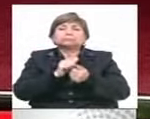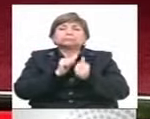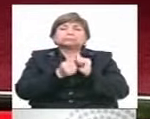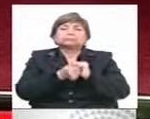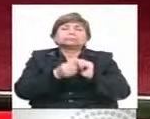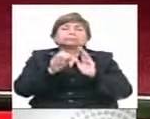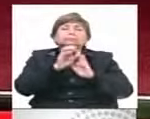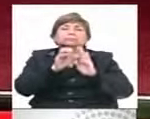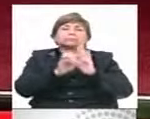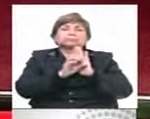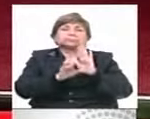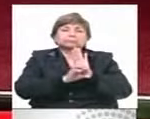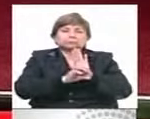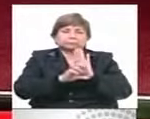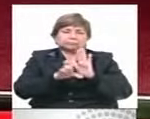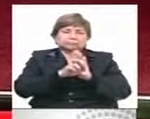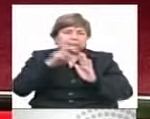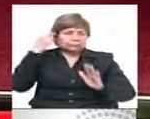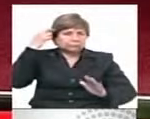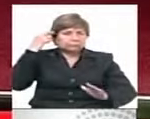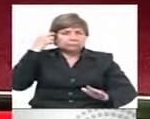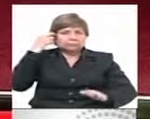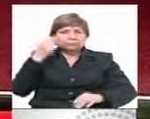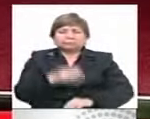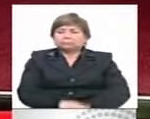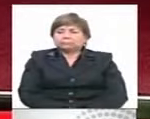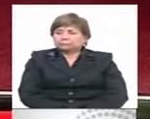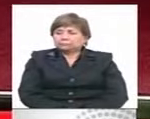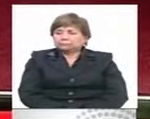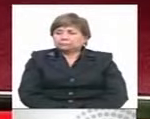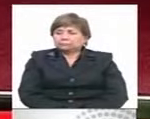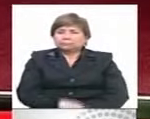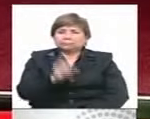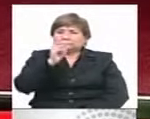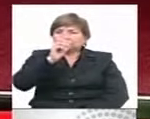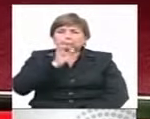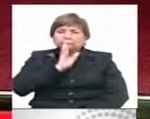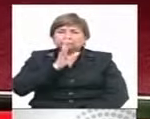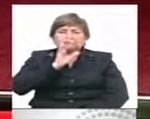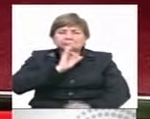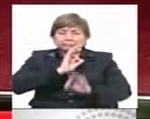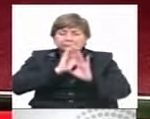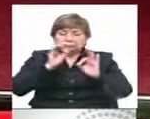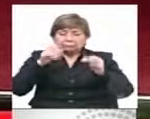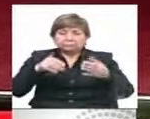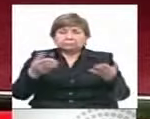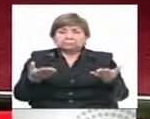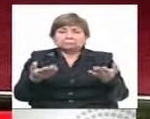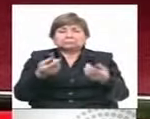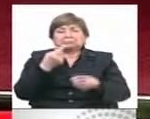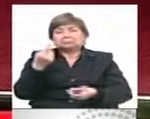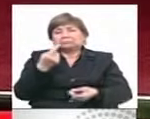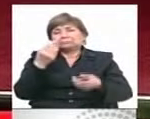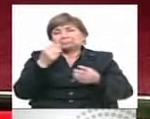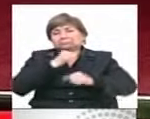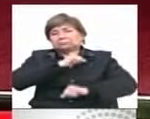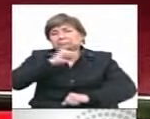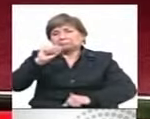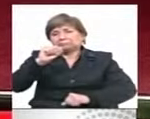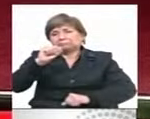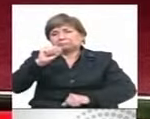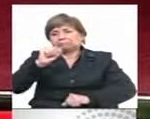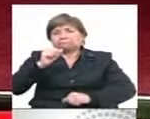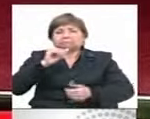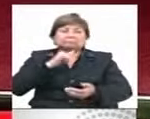de la constitución política. No hablar de ese mensaje es simplemente traición,